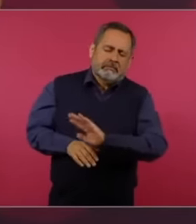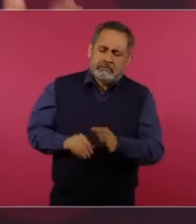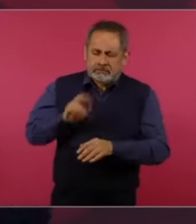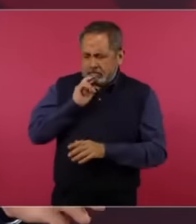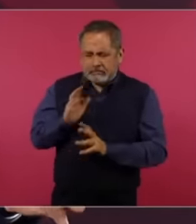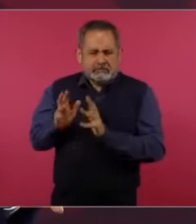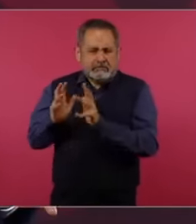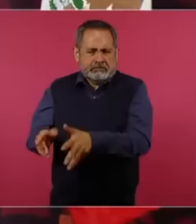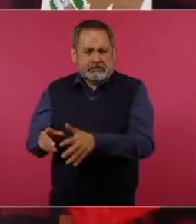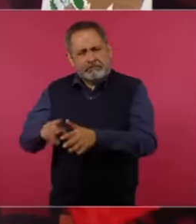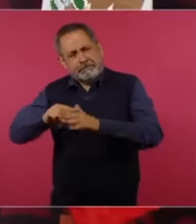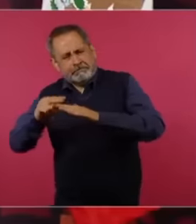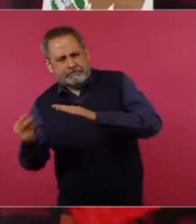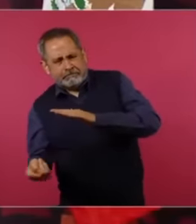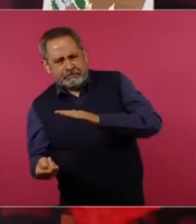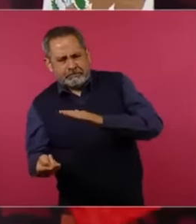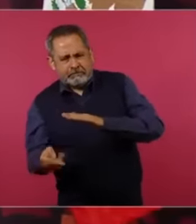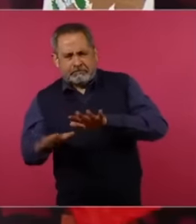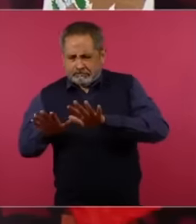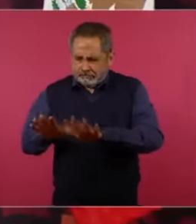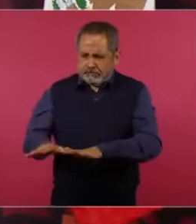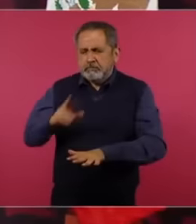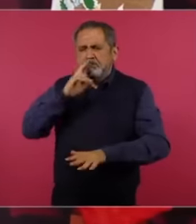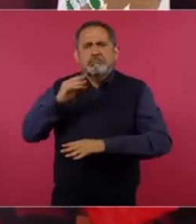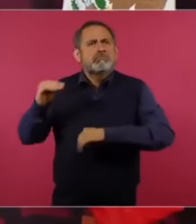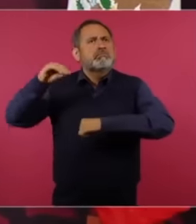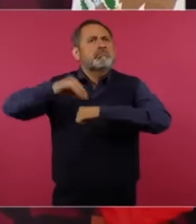Mejor su memorial,